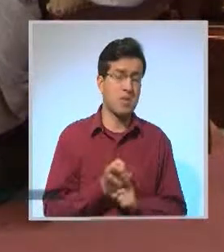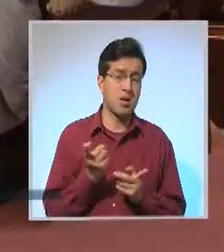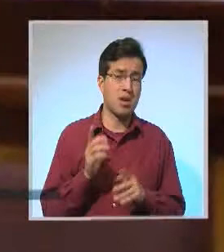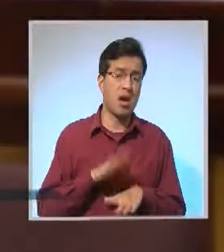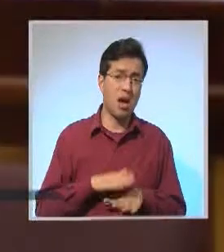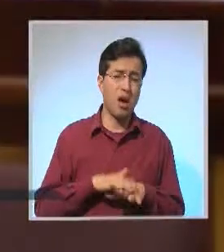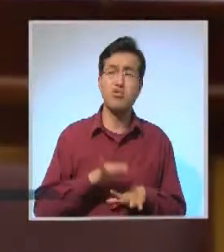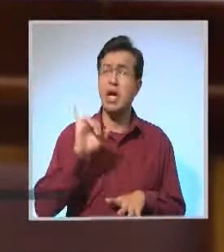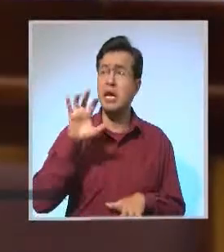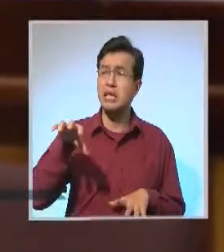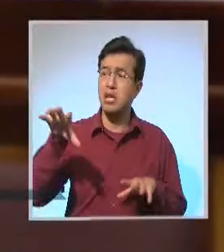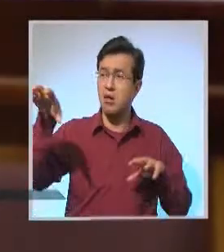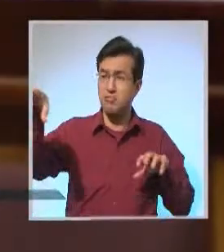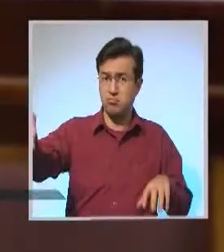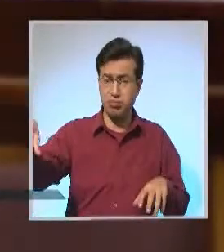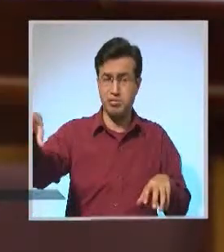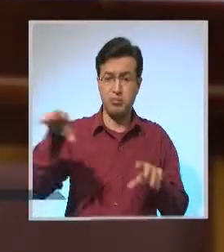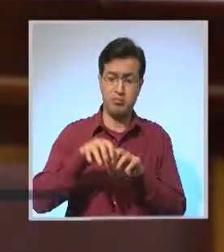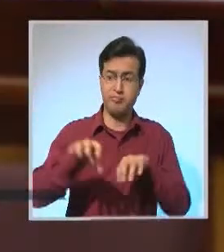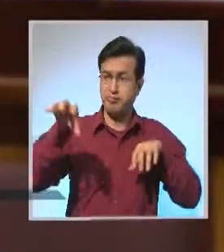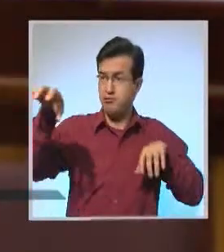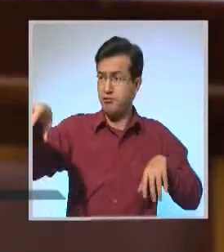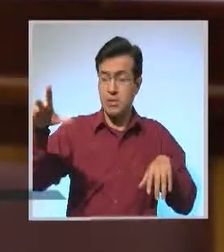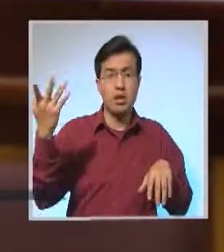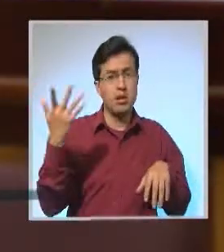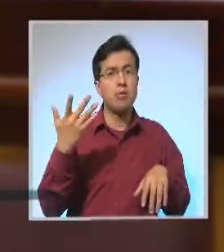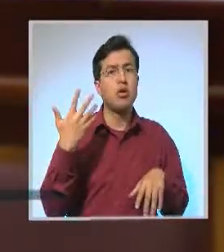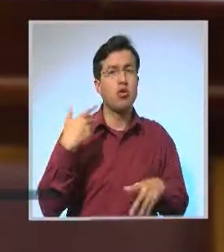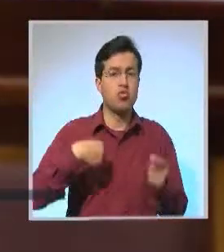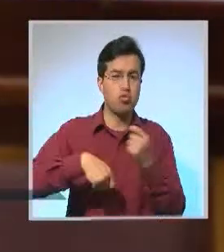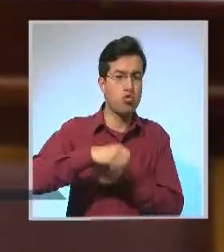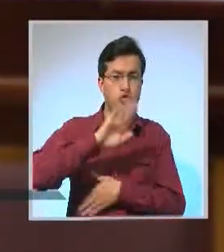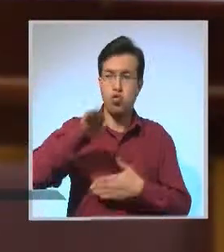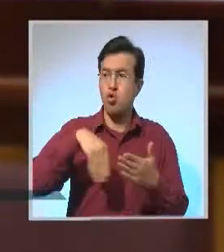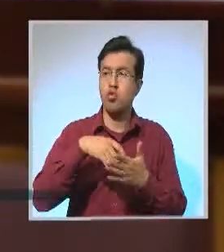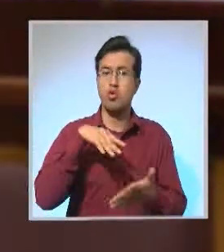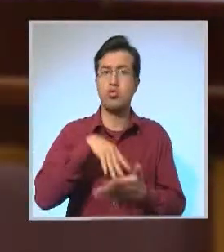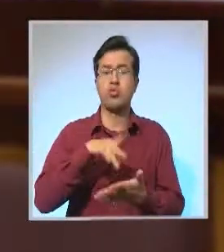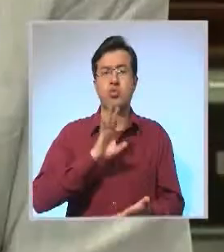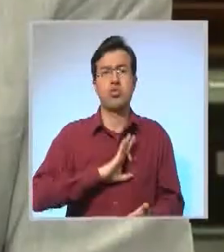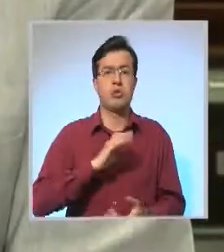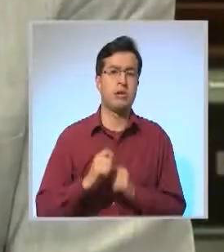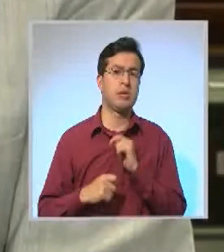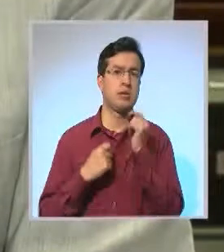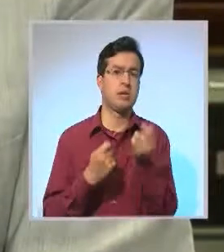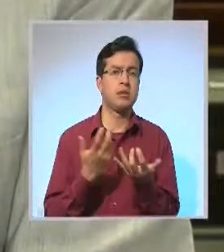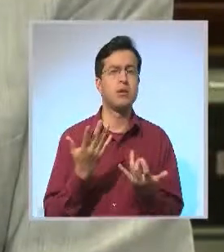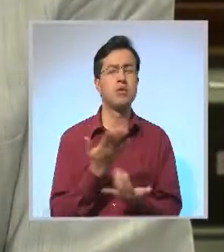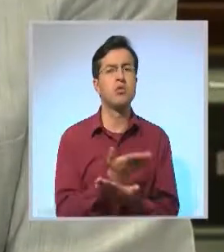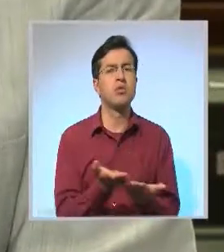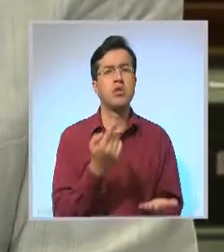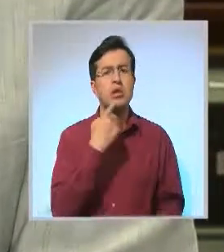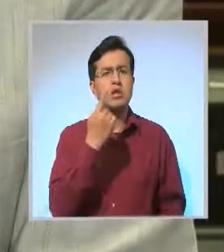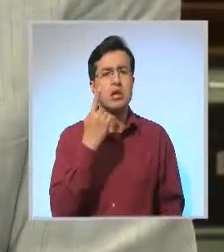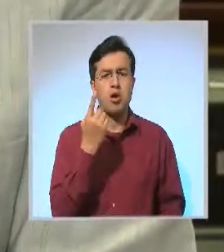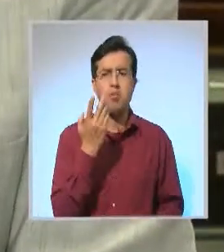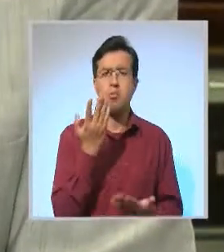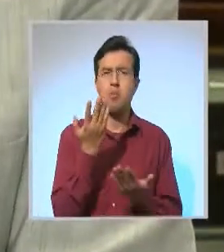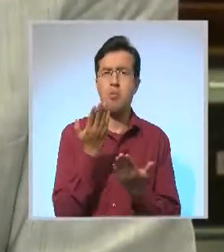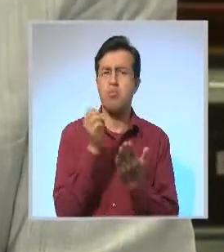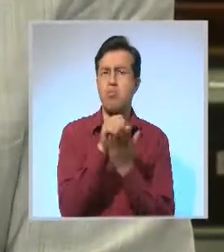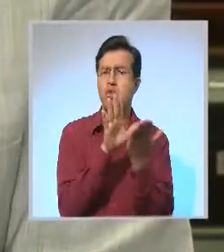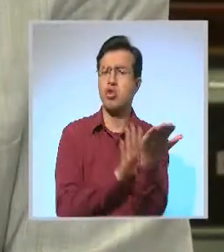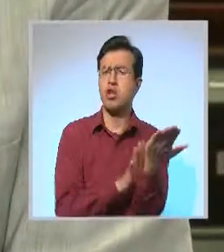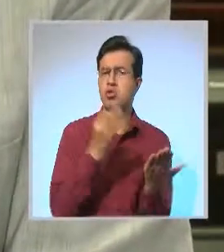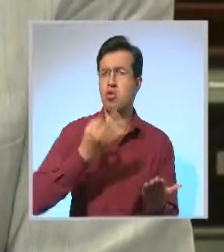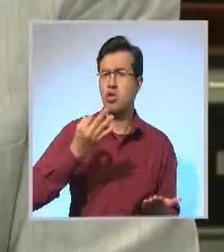geográfica y esto se va a compensar pero de una manera técnica usted nos señala que en el proyecto original se hablaba de los salarios del